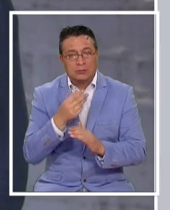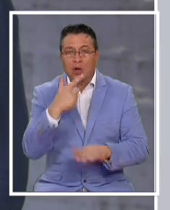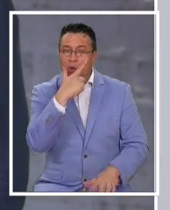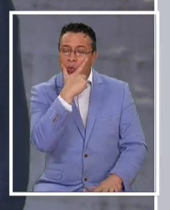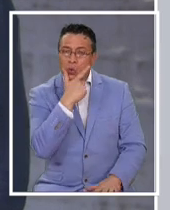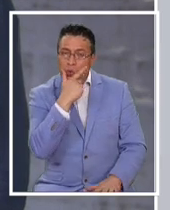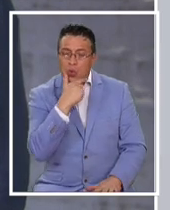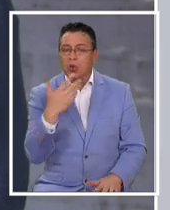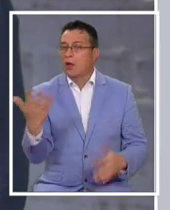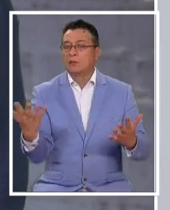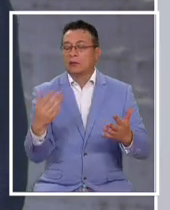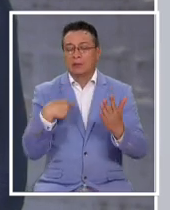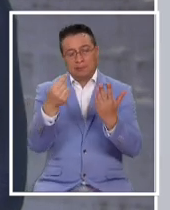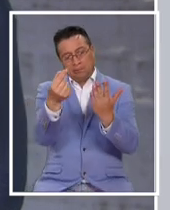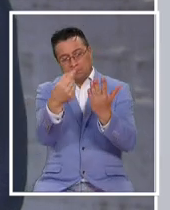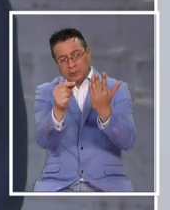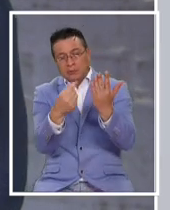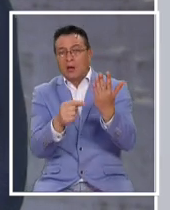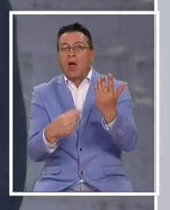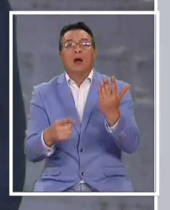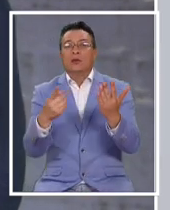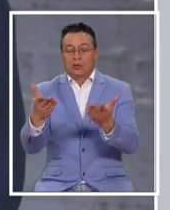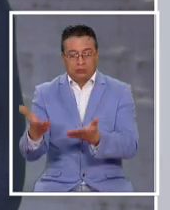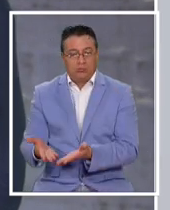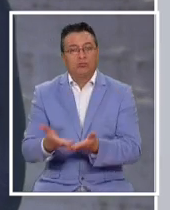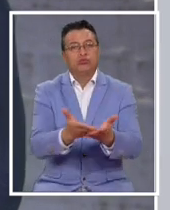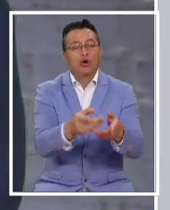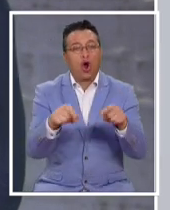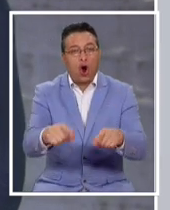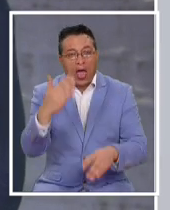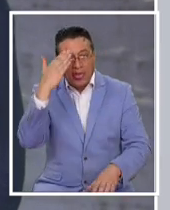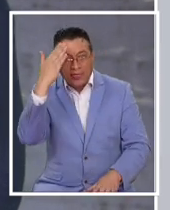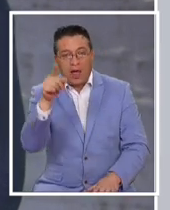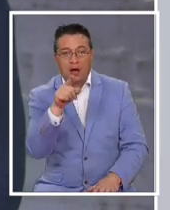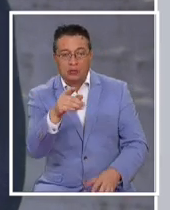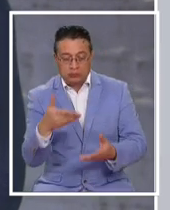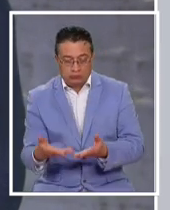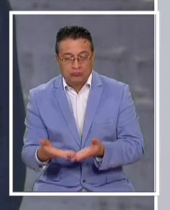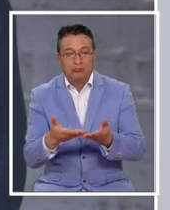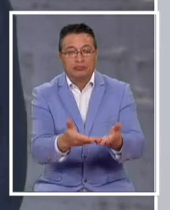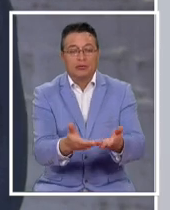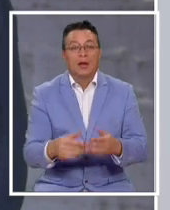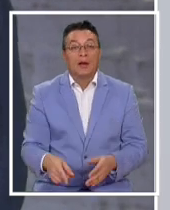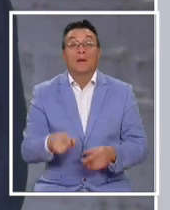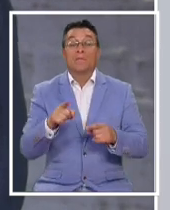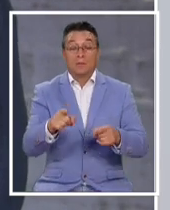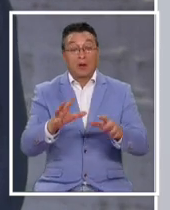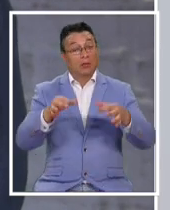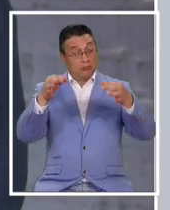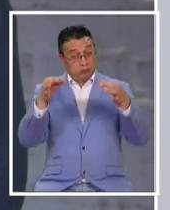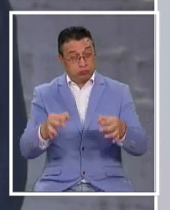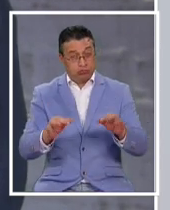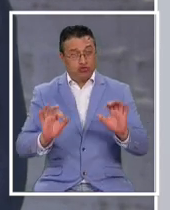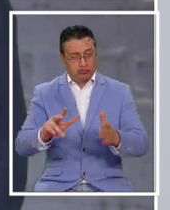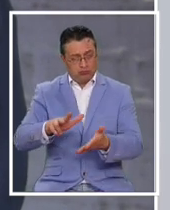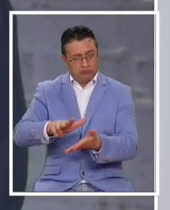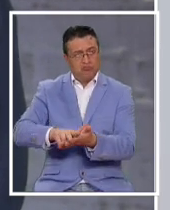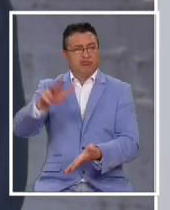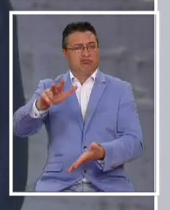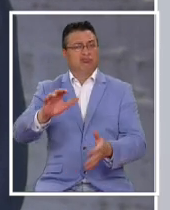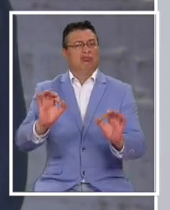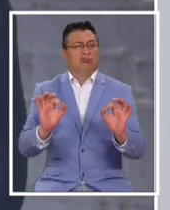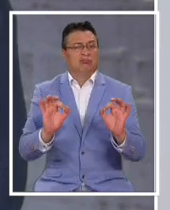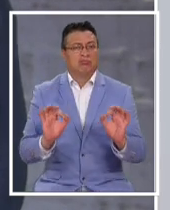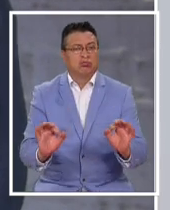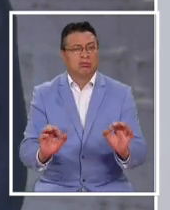a estos resultados que ustedes entregaron en el día de hoy. De alguna manera se podría decir que ratifican que haya sido